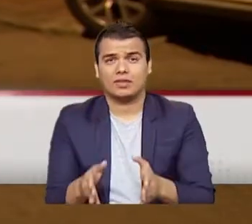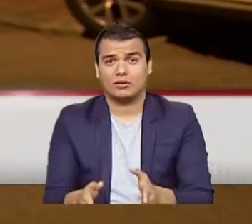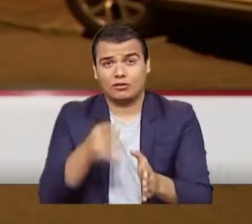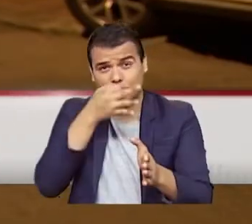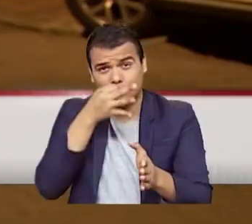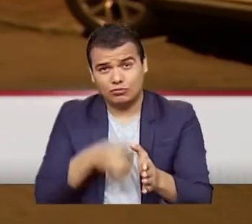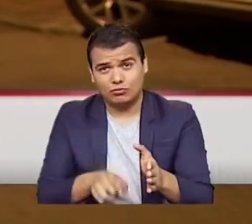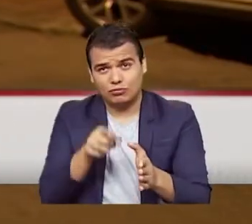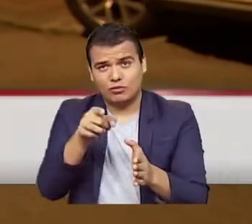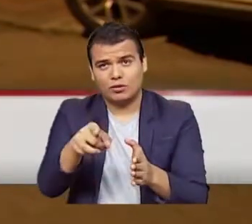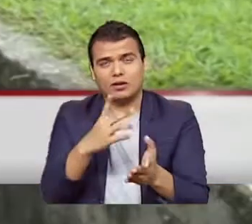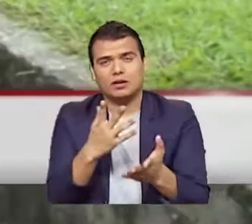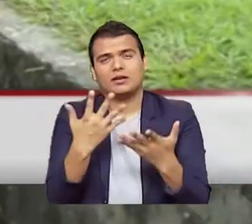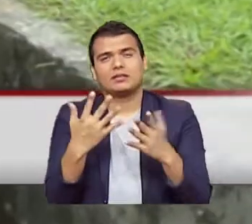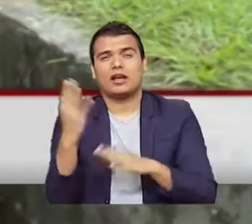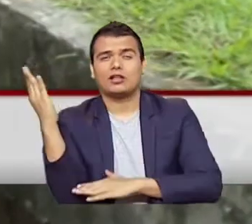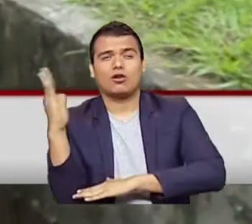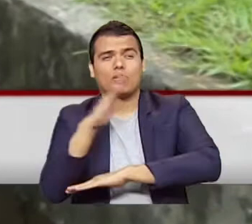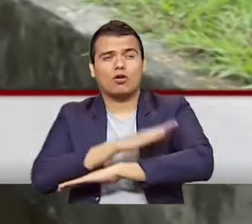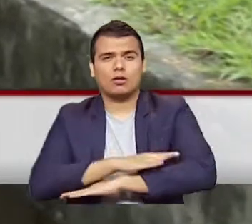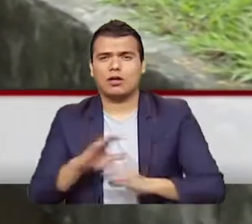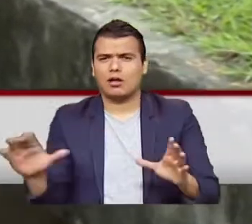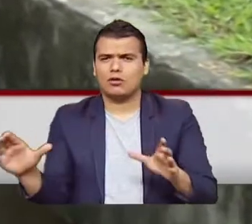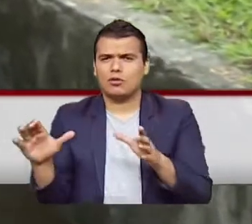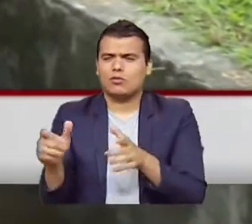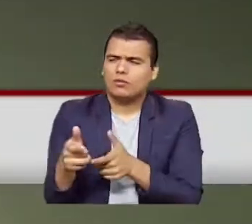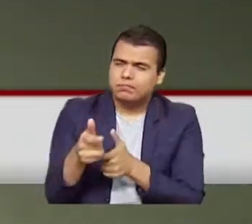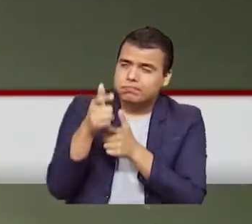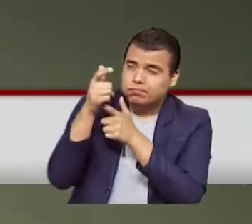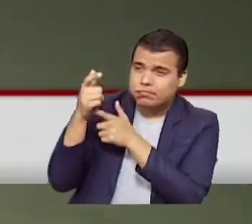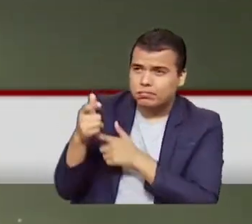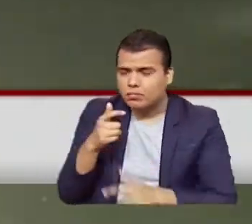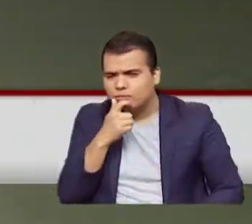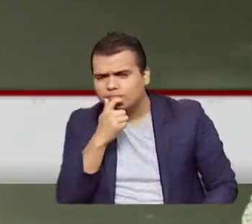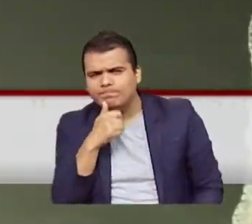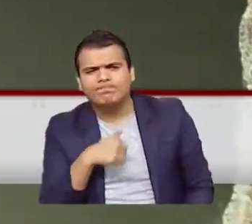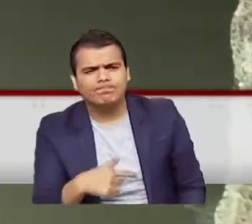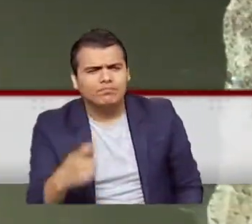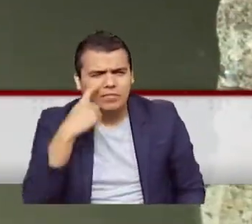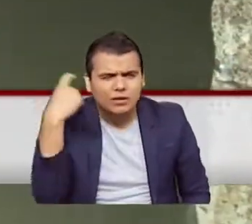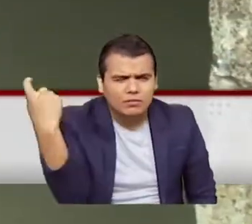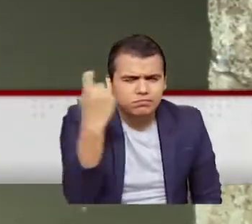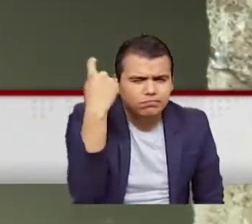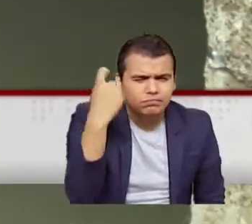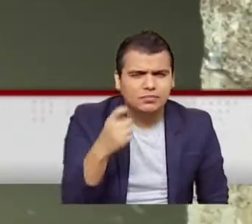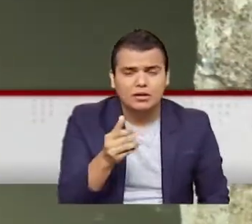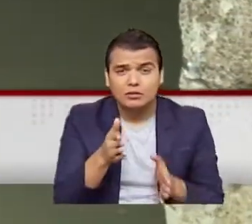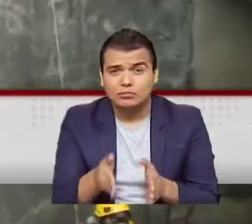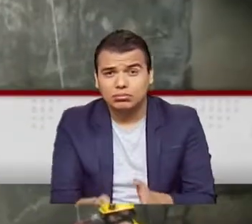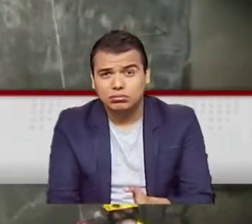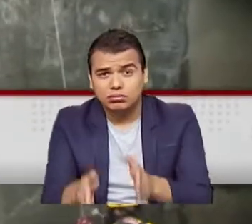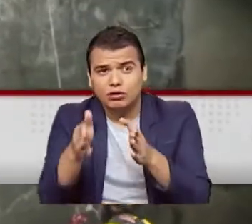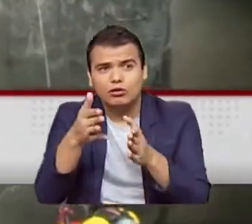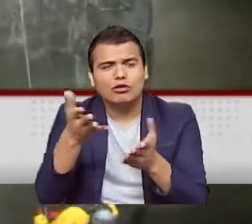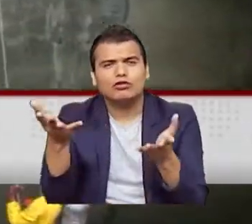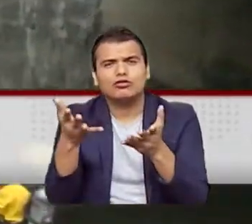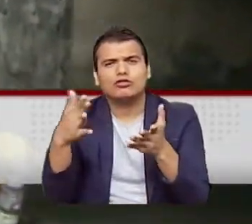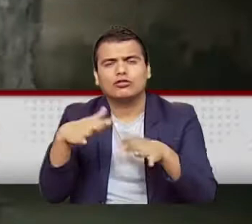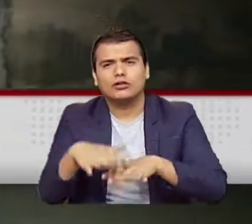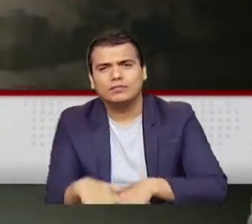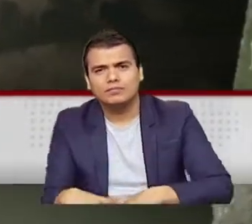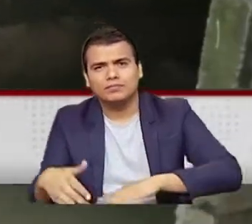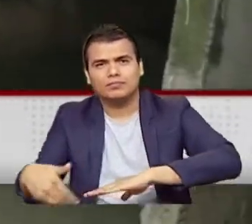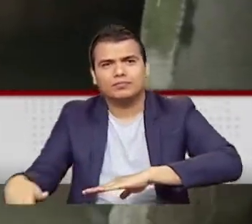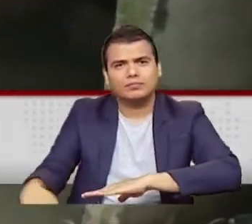adelantaron durante todo el día los bomberos voluntarios de cali en gran parte del canal de aguas lluvias sobre el sector de la carrera